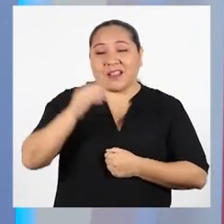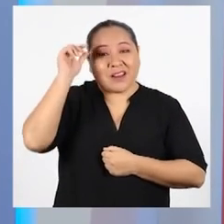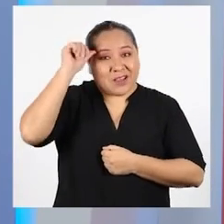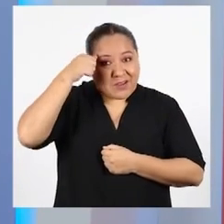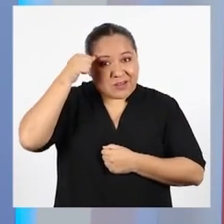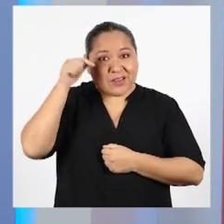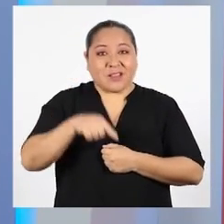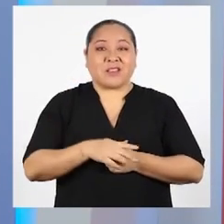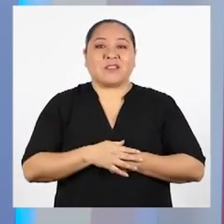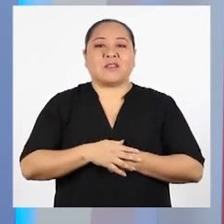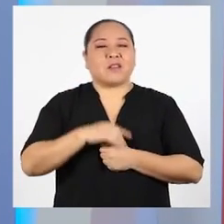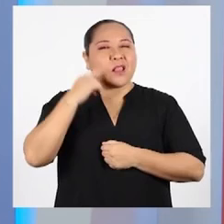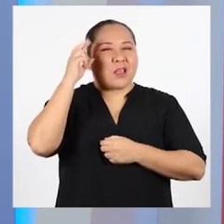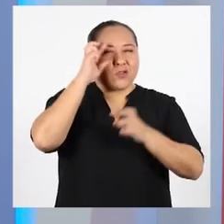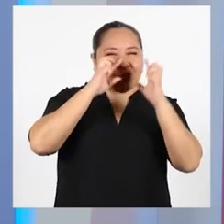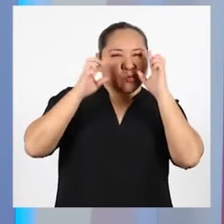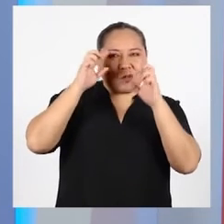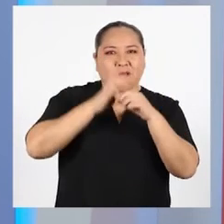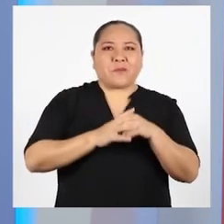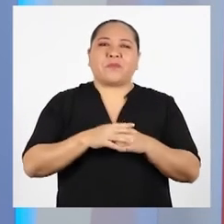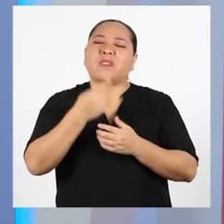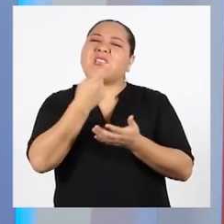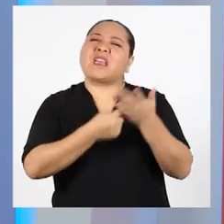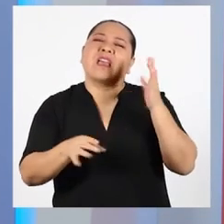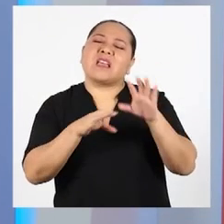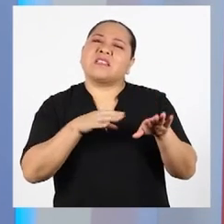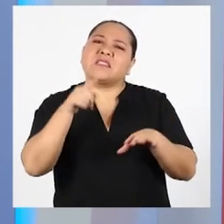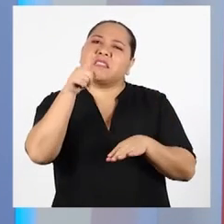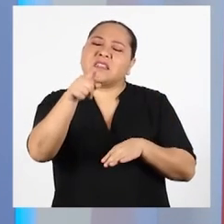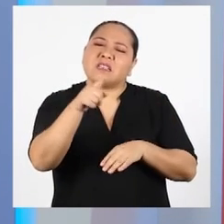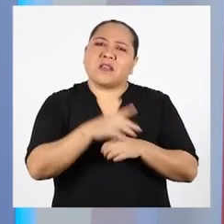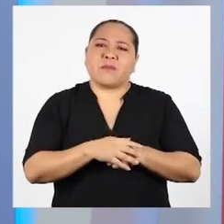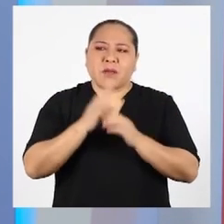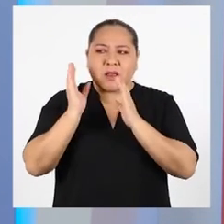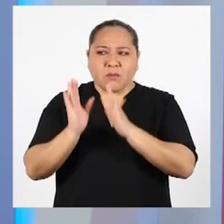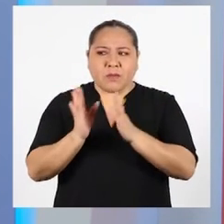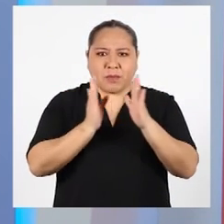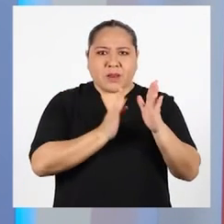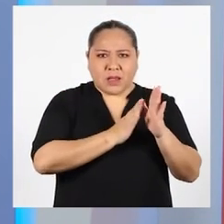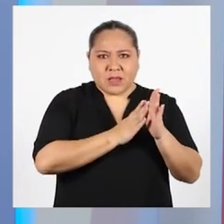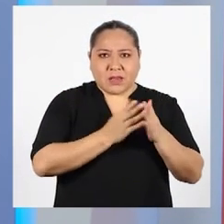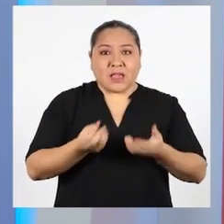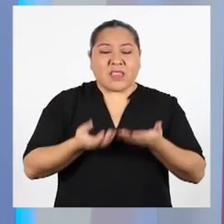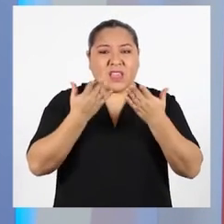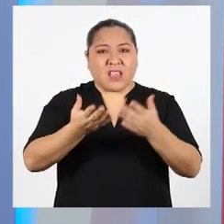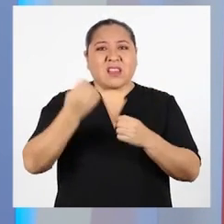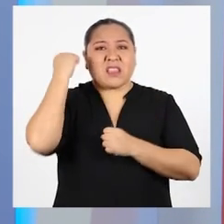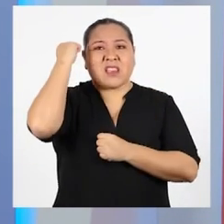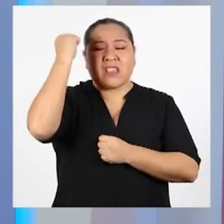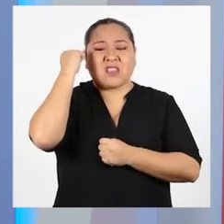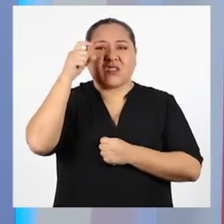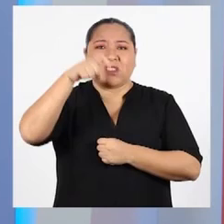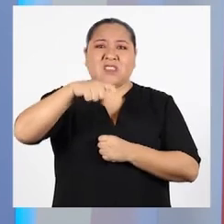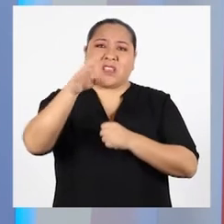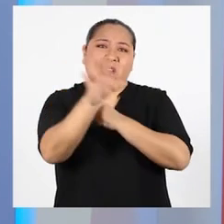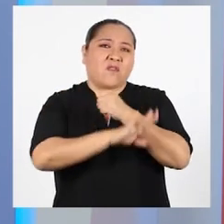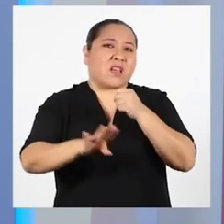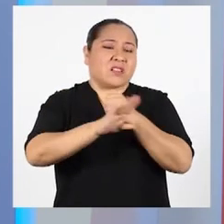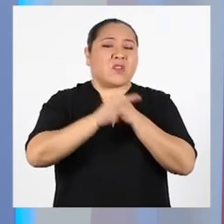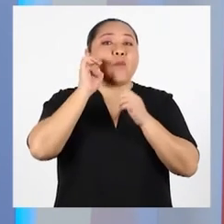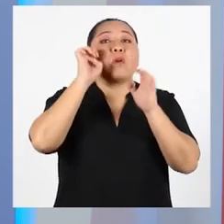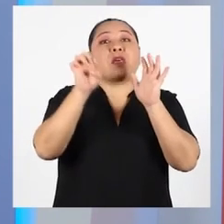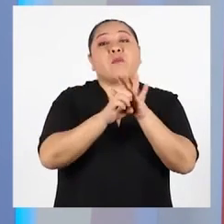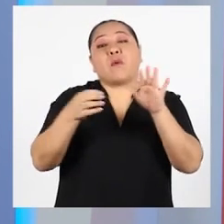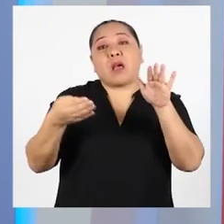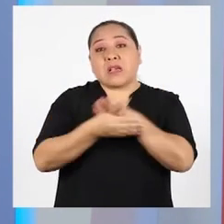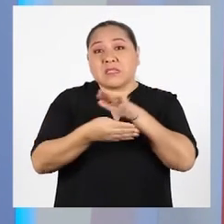siempre, recordemos nuestra incógnita. ¿Qué acciones desarrollaríamos para ejercer nuestros derechos ante las necesidades básicas